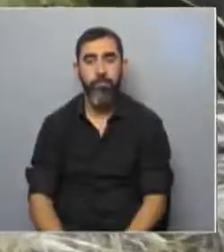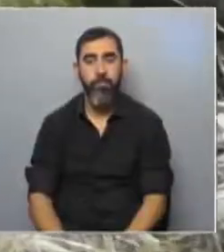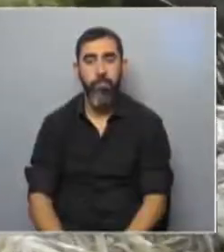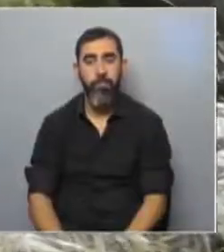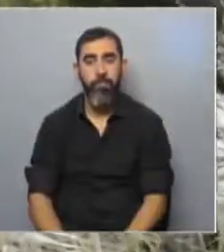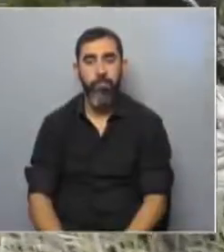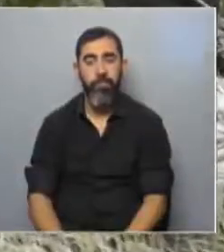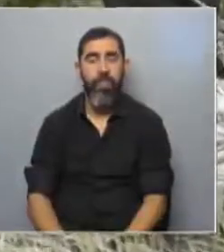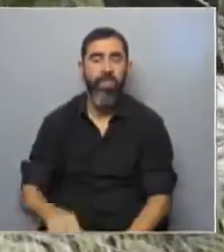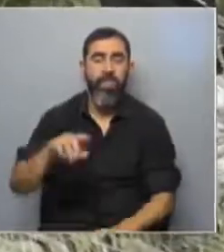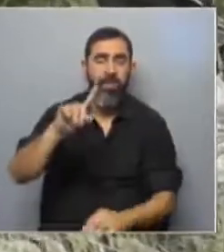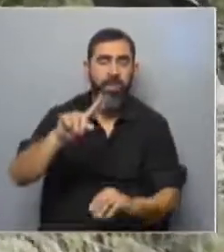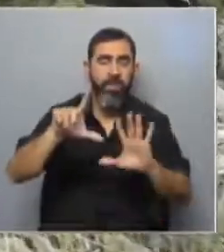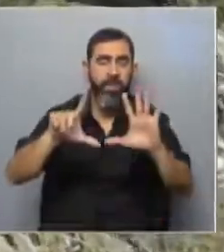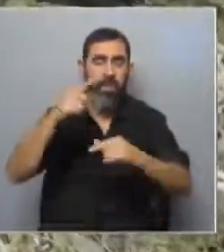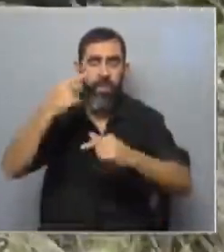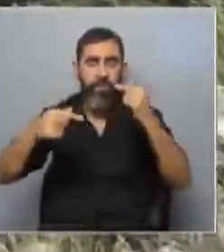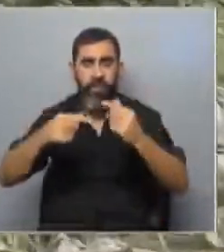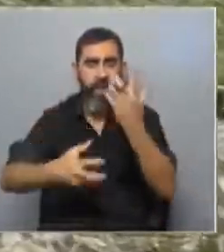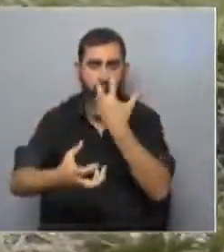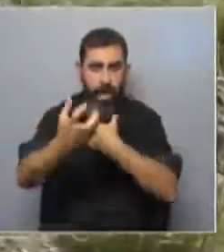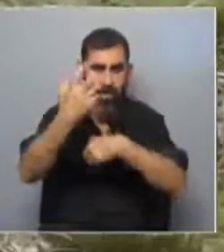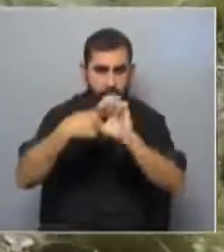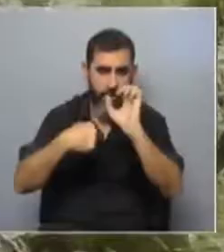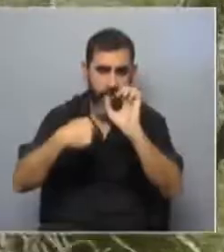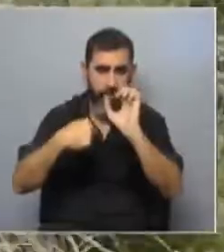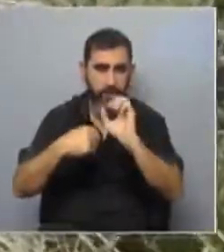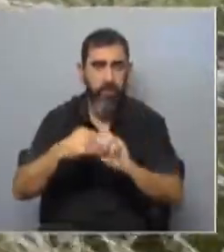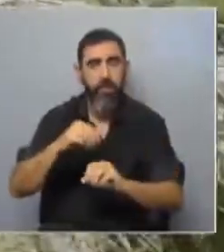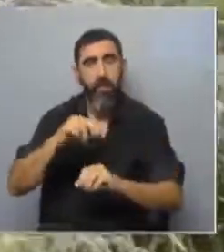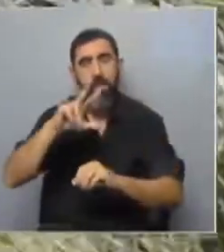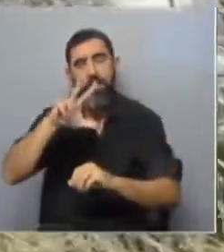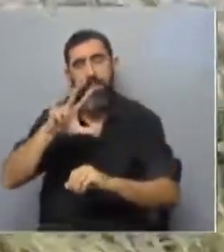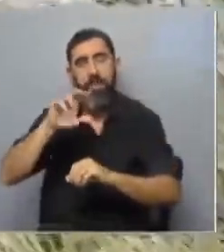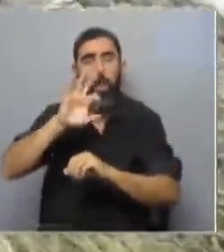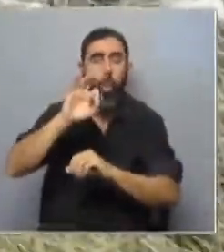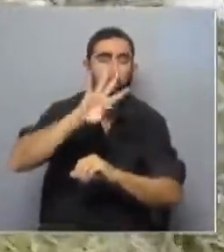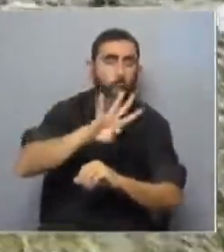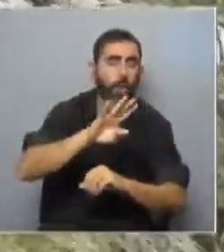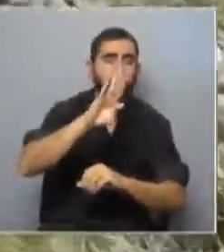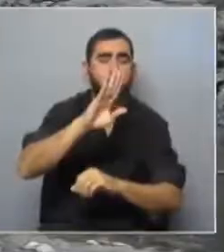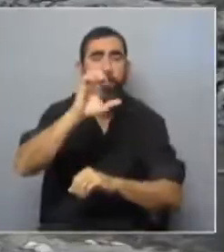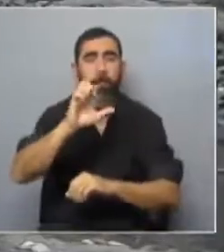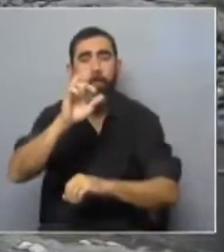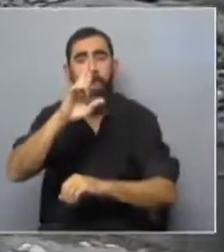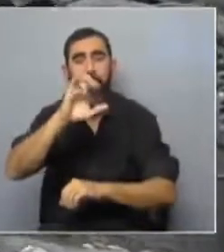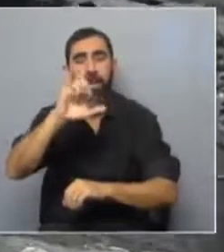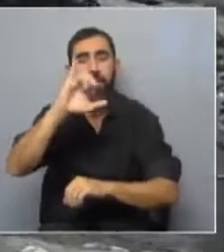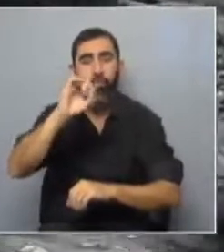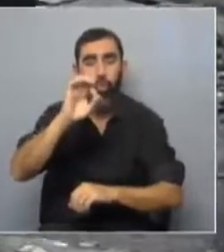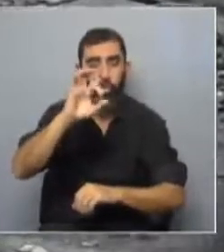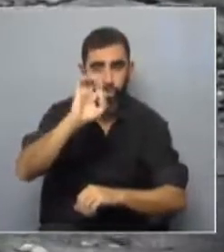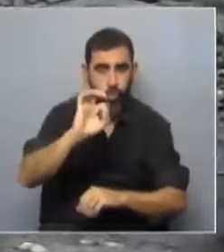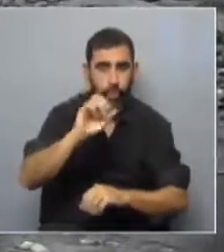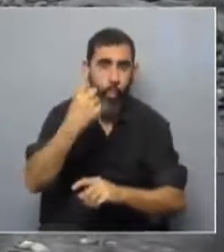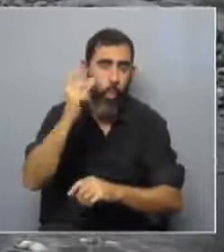Deben ser cerca de 17 especies, porque tenemos 3, 4 perezosos, más allá del más